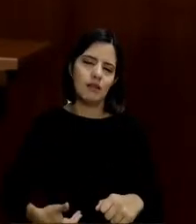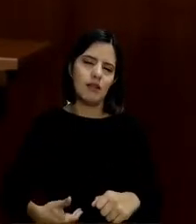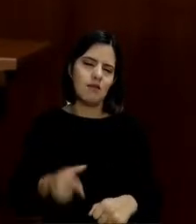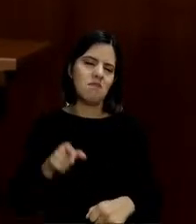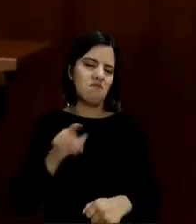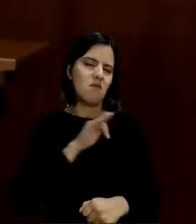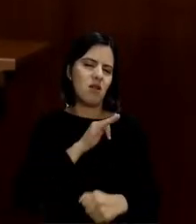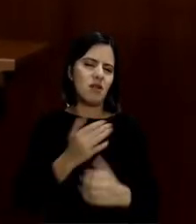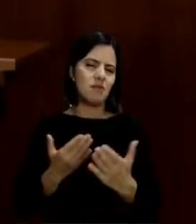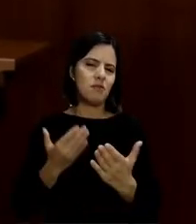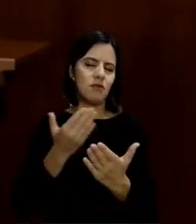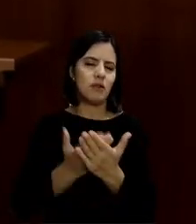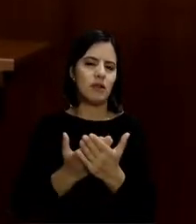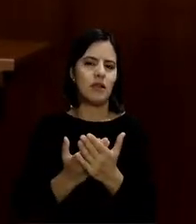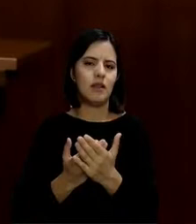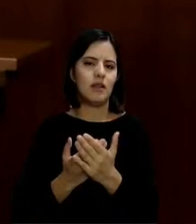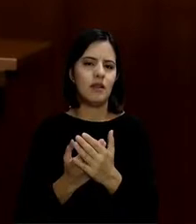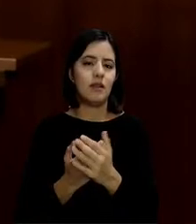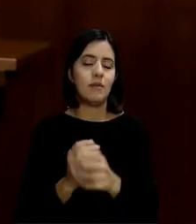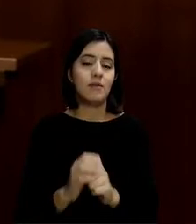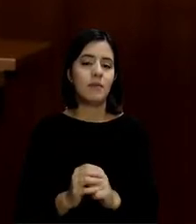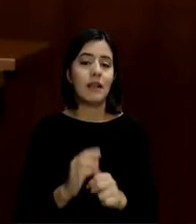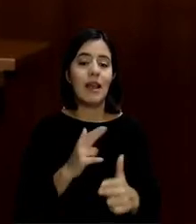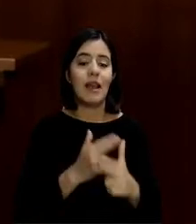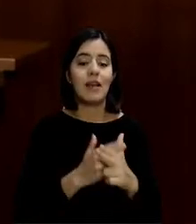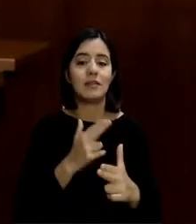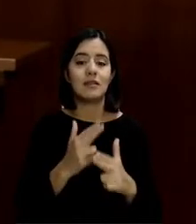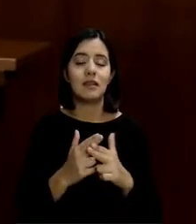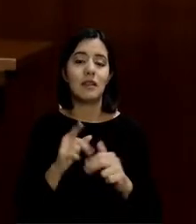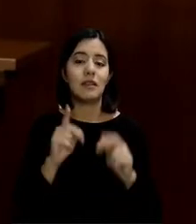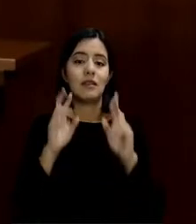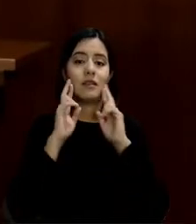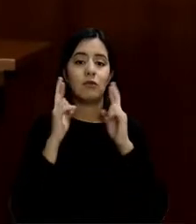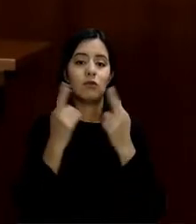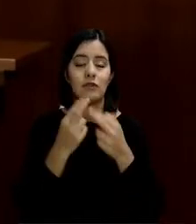municipal, a más tardar en la tercera sesión de cabildo